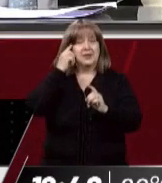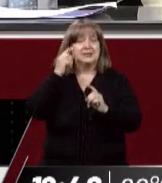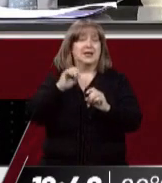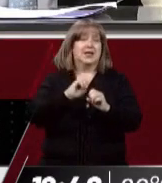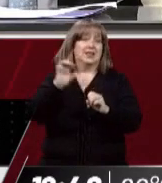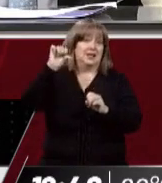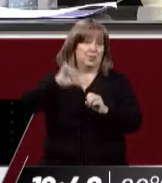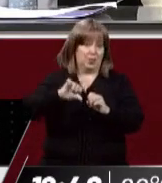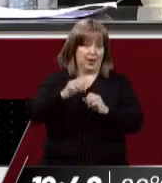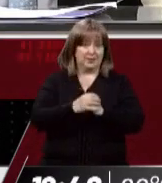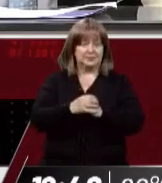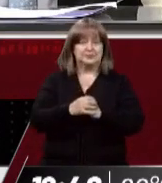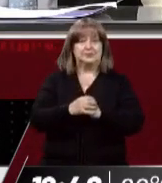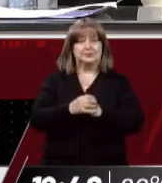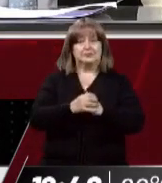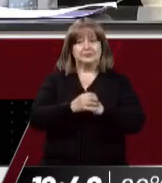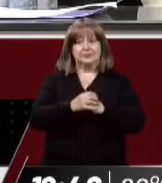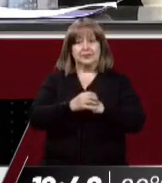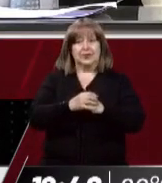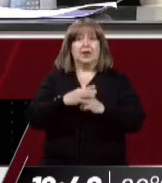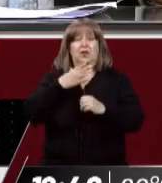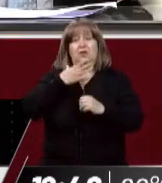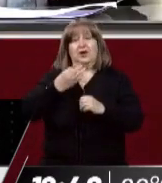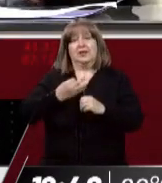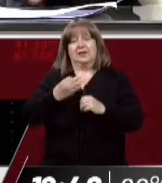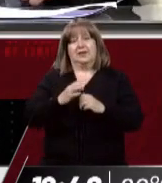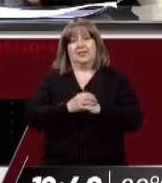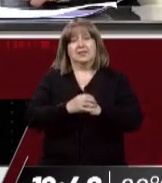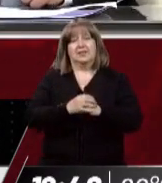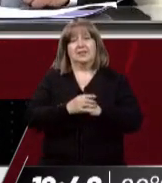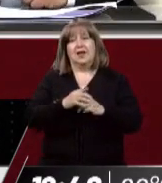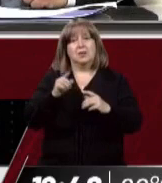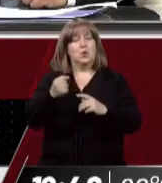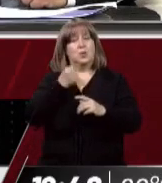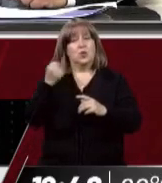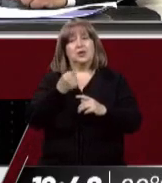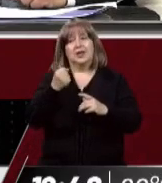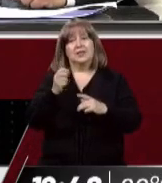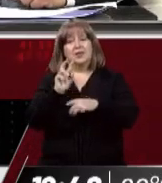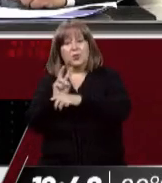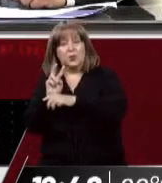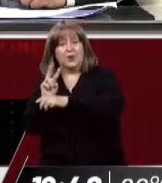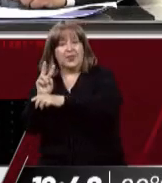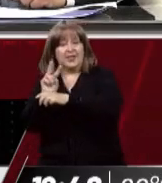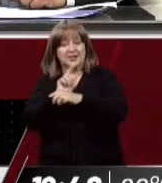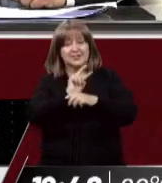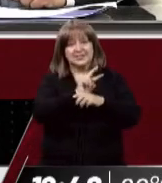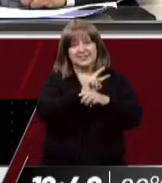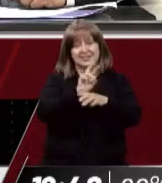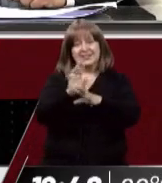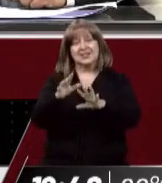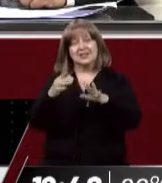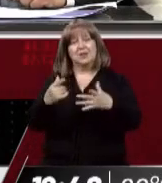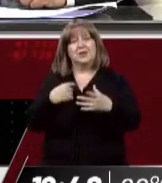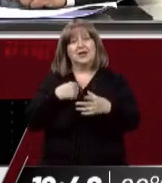Totalmente, Juli. La manera más empática, ¿no? De encontrar quizás ahí la contención y también esto de poder hacer consciente